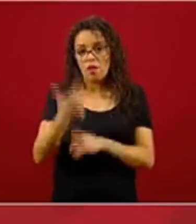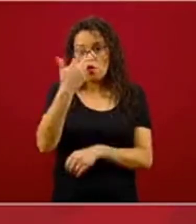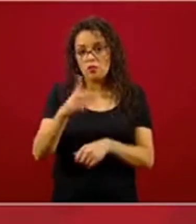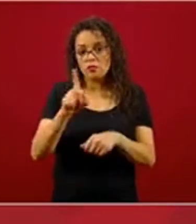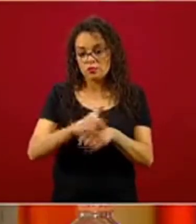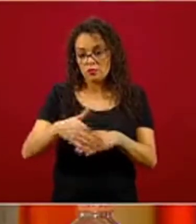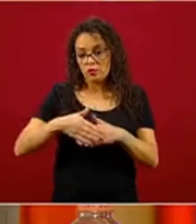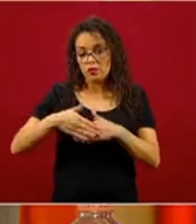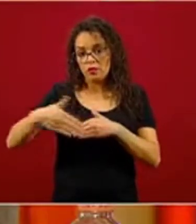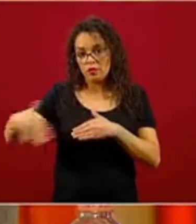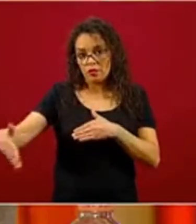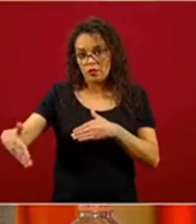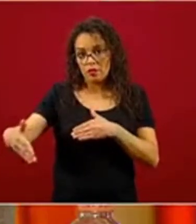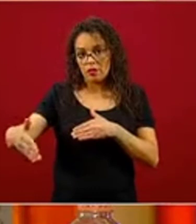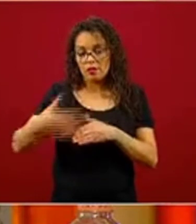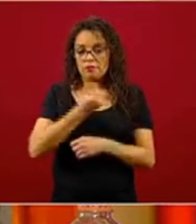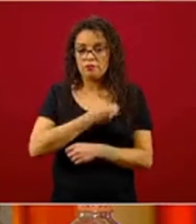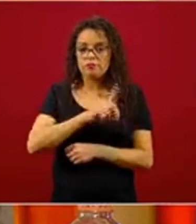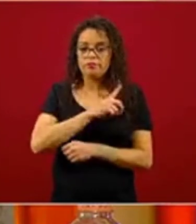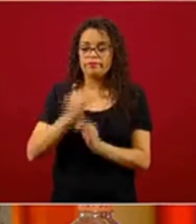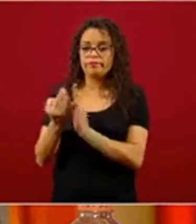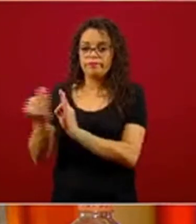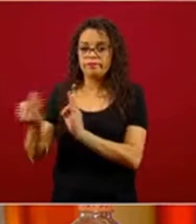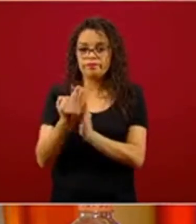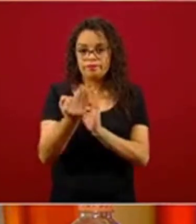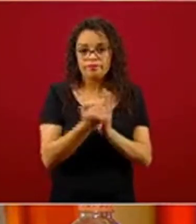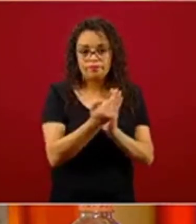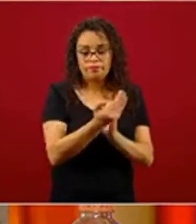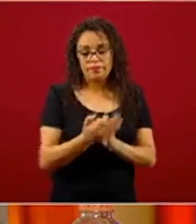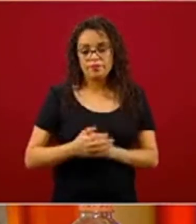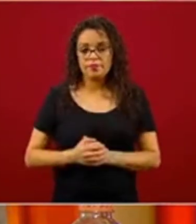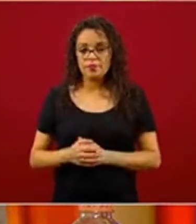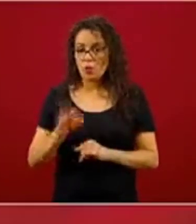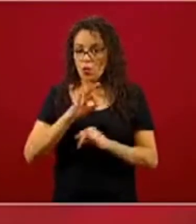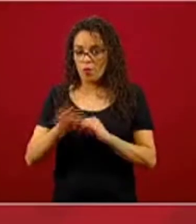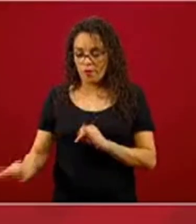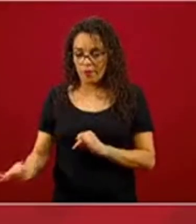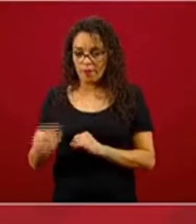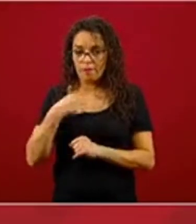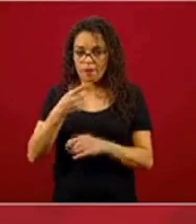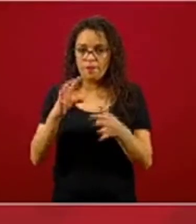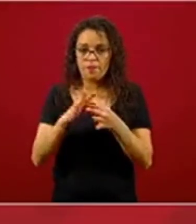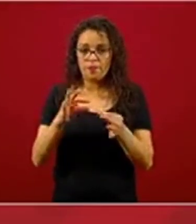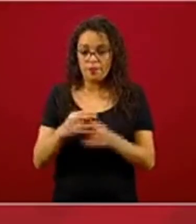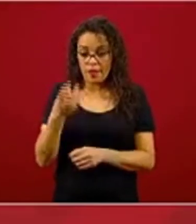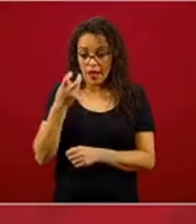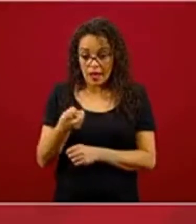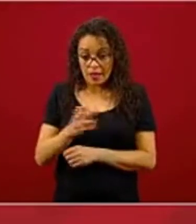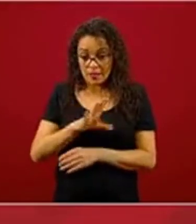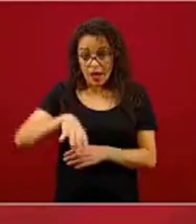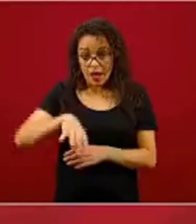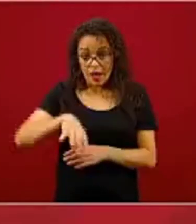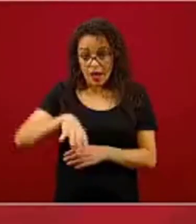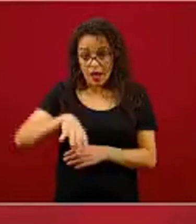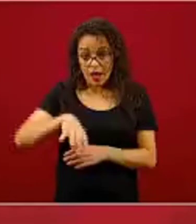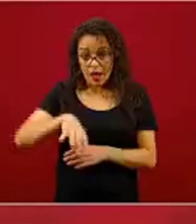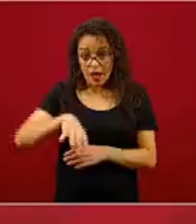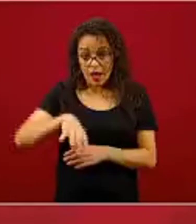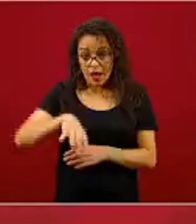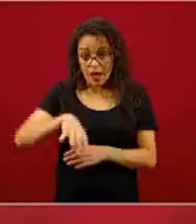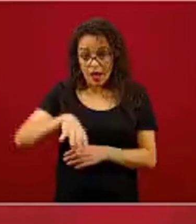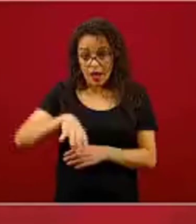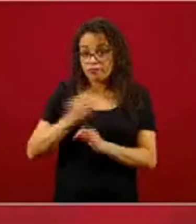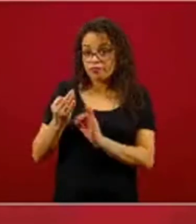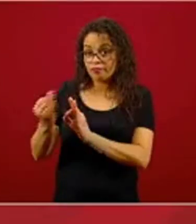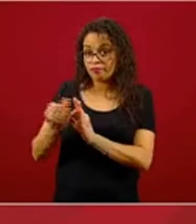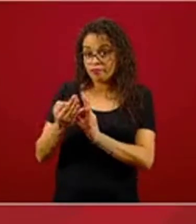diciendo, cuando termine la Jornada Nacional de Sana Distancia, que será el 30 de mayo próximo, no quiere decir